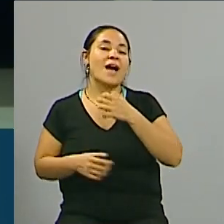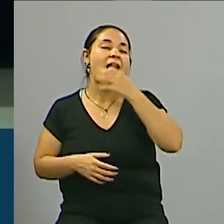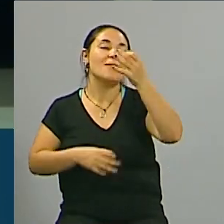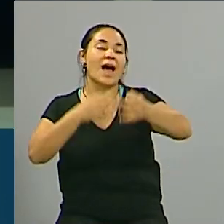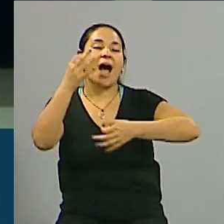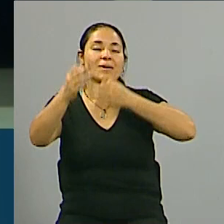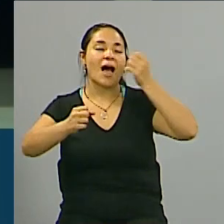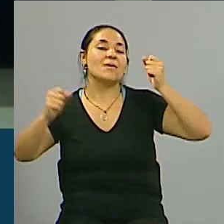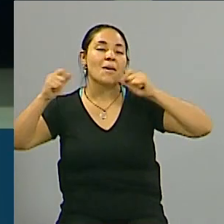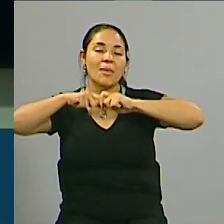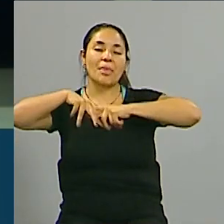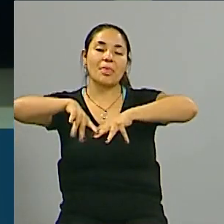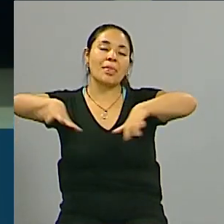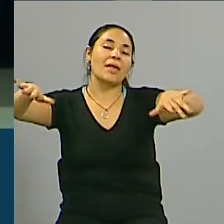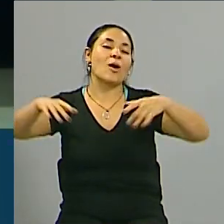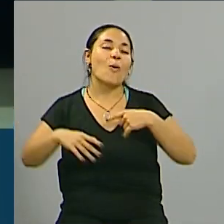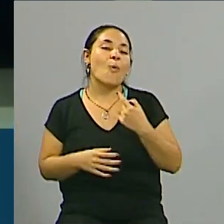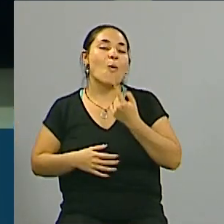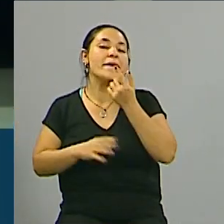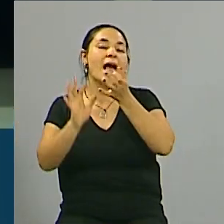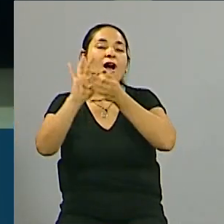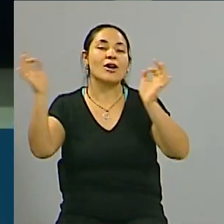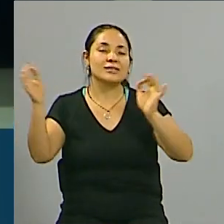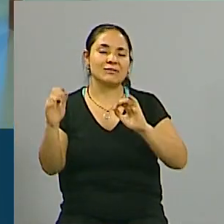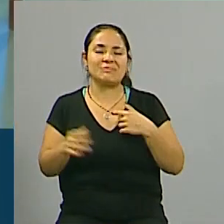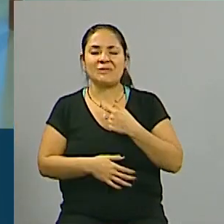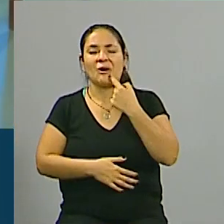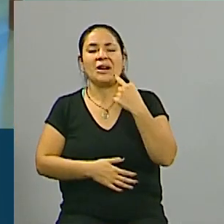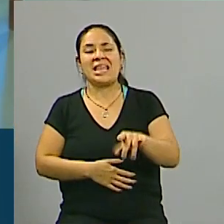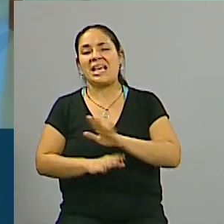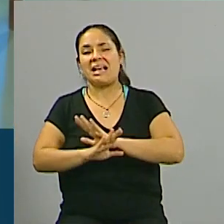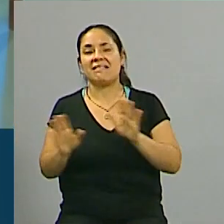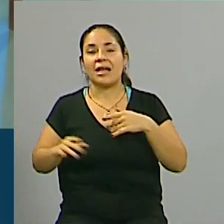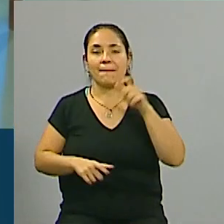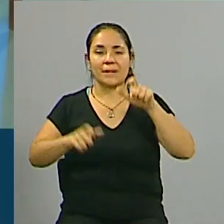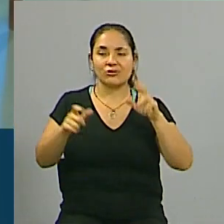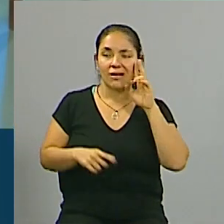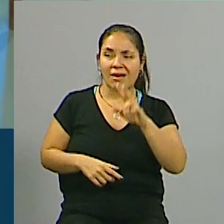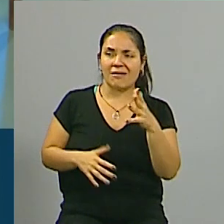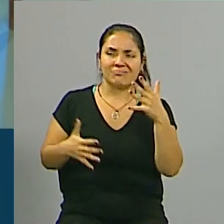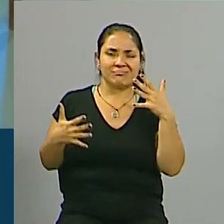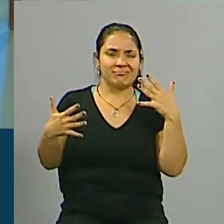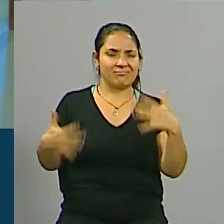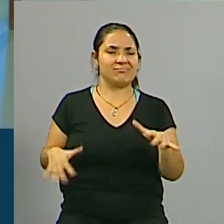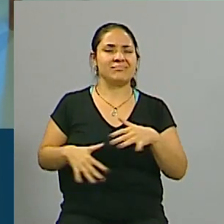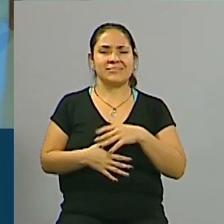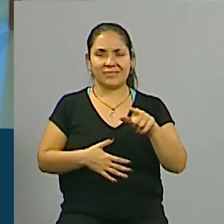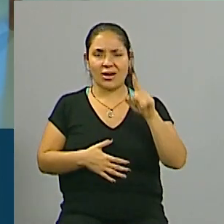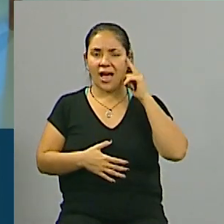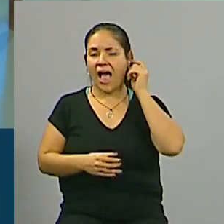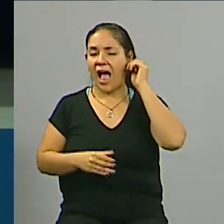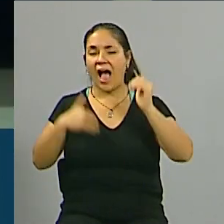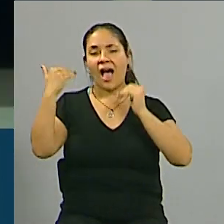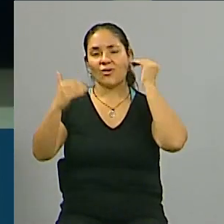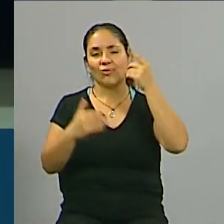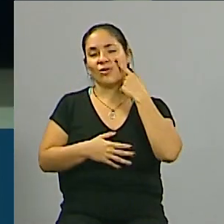veces por semana, largan algún que otro titular, tan lastimoso que los que ya los hemos pasado y los que son adultos, muchísimos más,